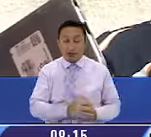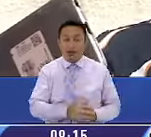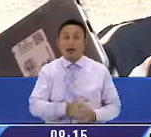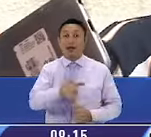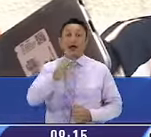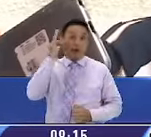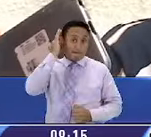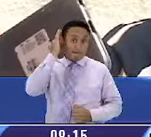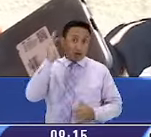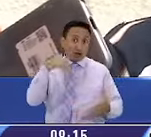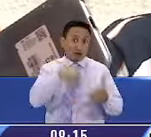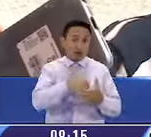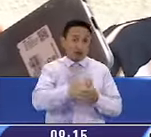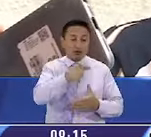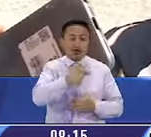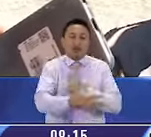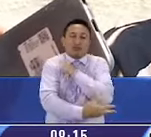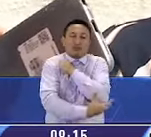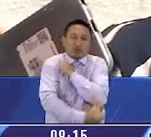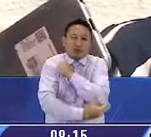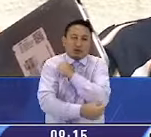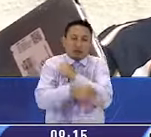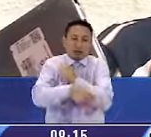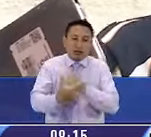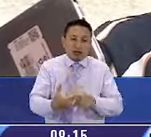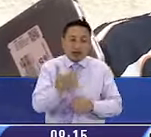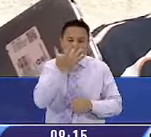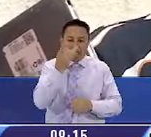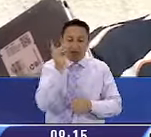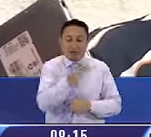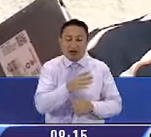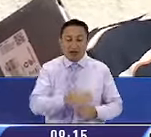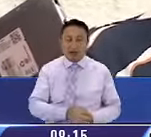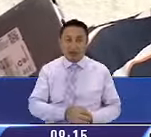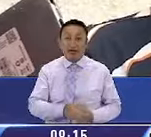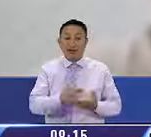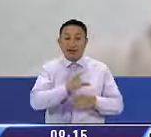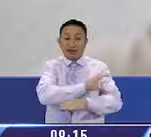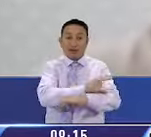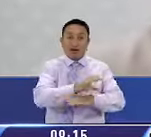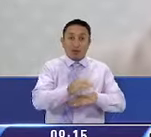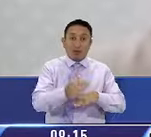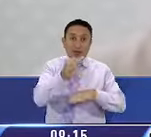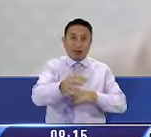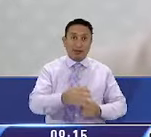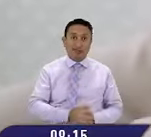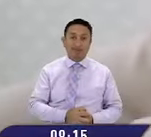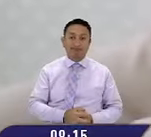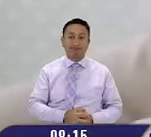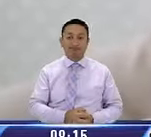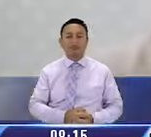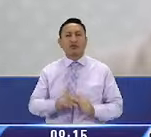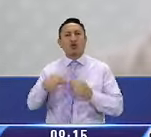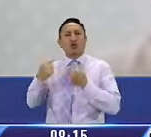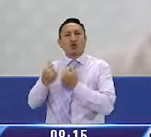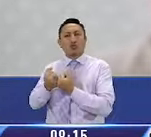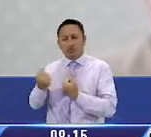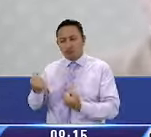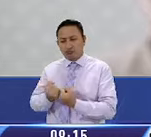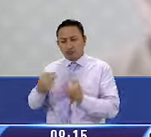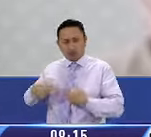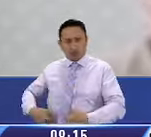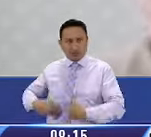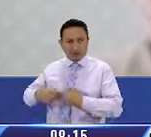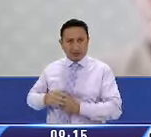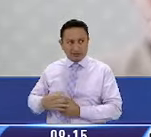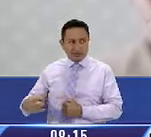las mujeres empobrecidas, para las mujeres racializadas, para las que viven en el campo. Del otro lado están los colectivos Provida, que